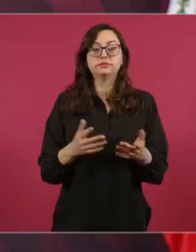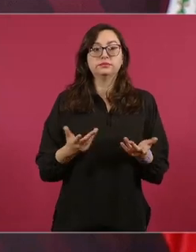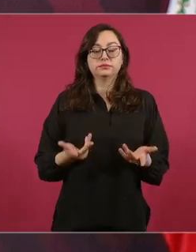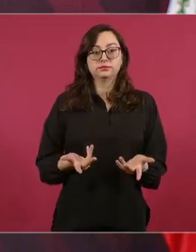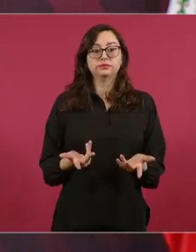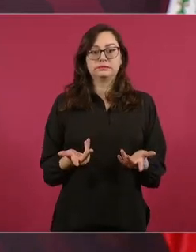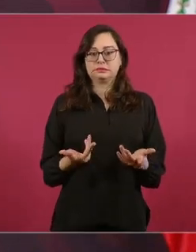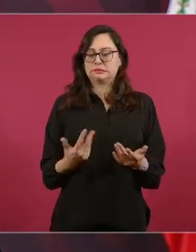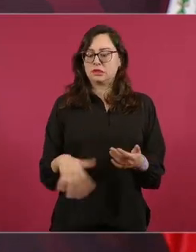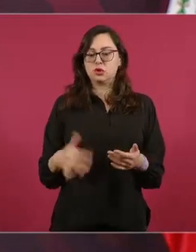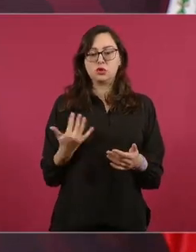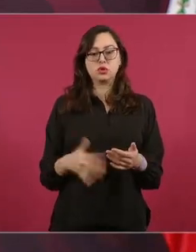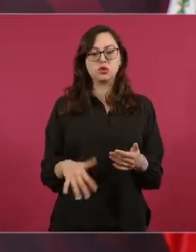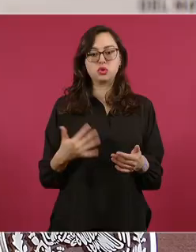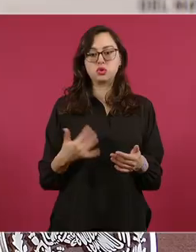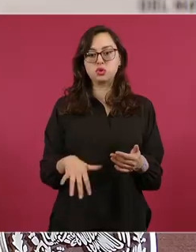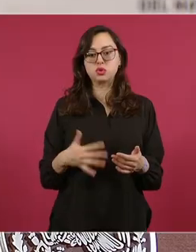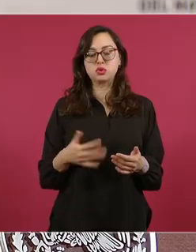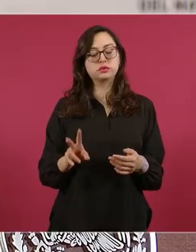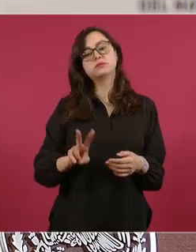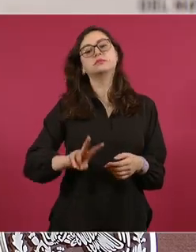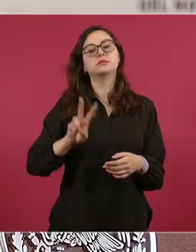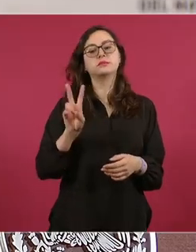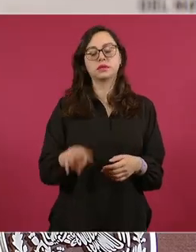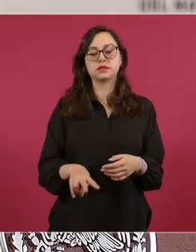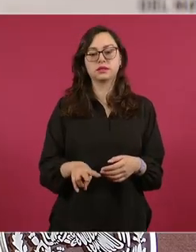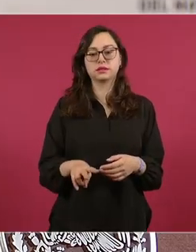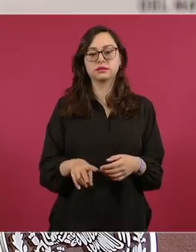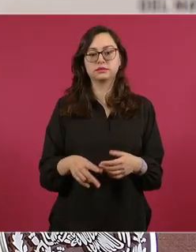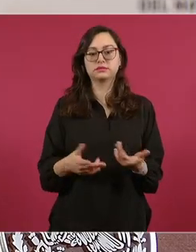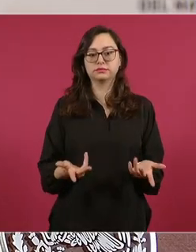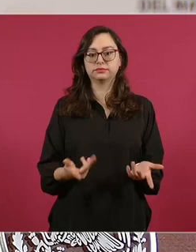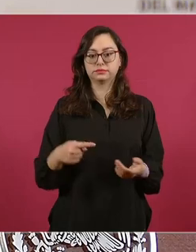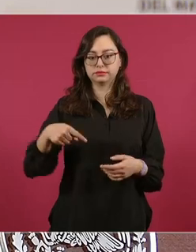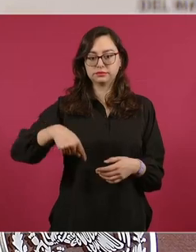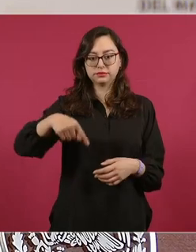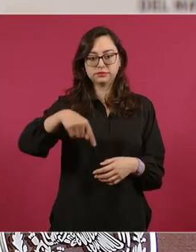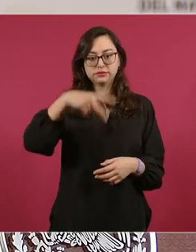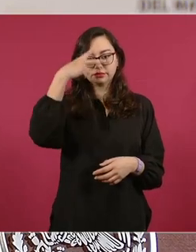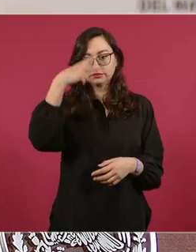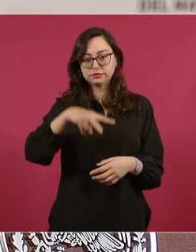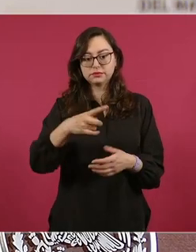tarea importantísima, no solo en México, en el mundo,